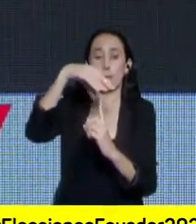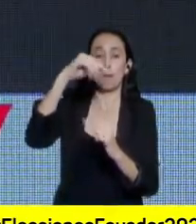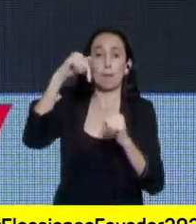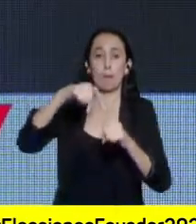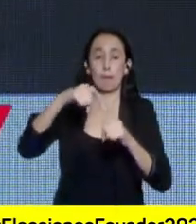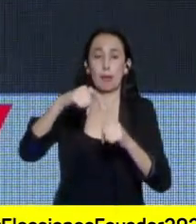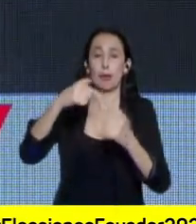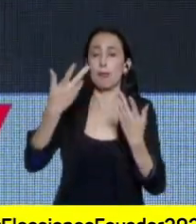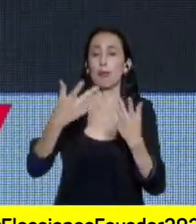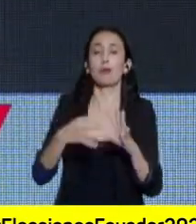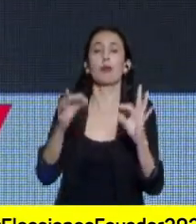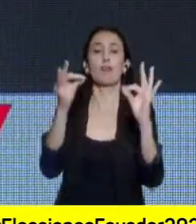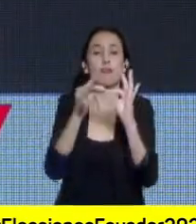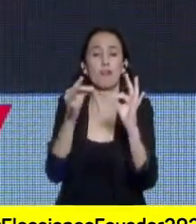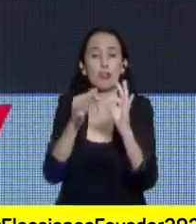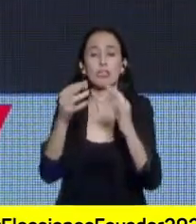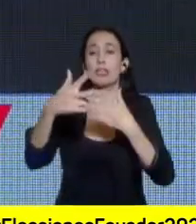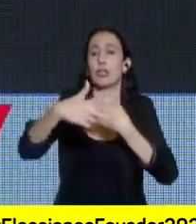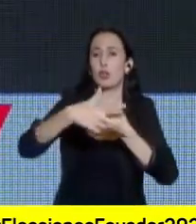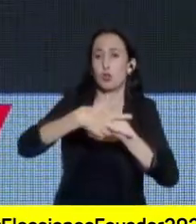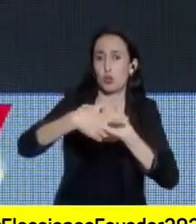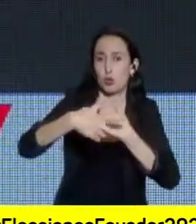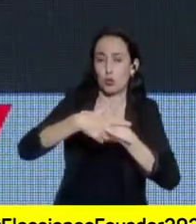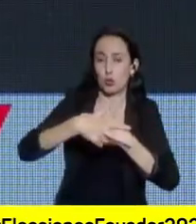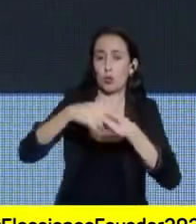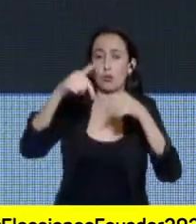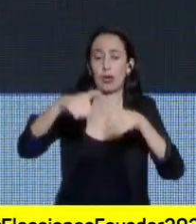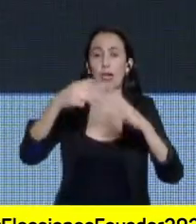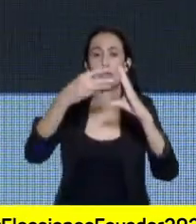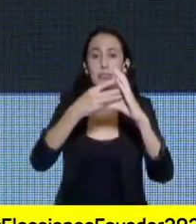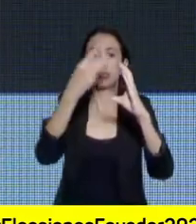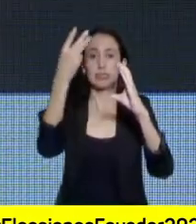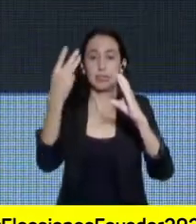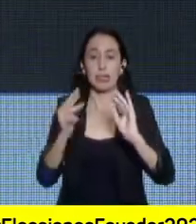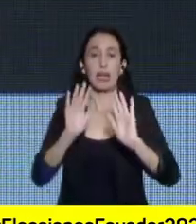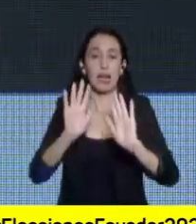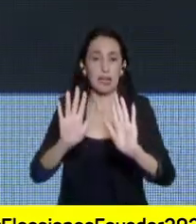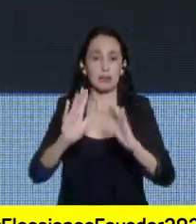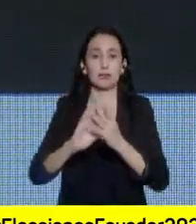cuentas en vivo de Facebook y YouTube del Consejo Nacional Electoral.